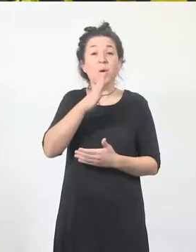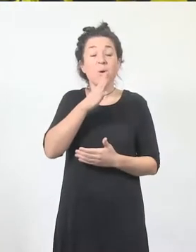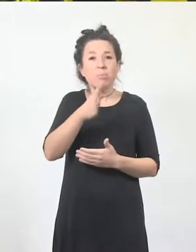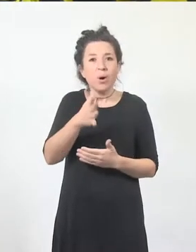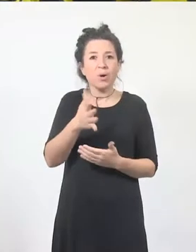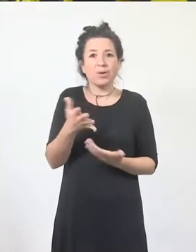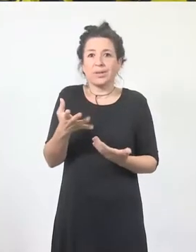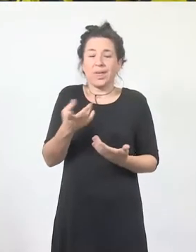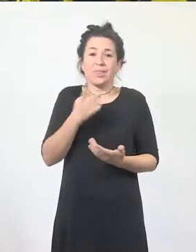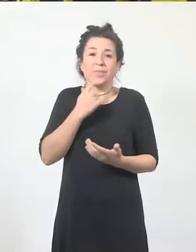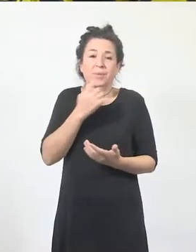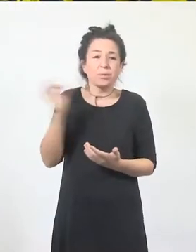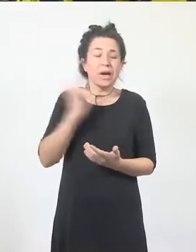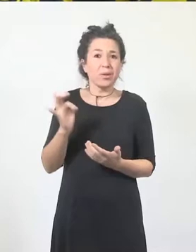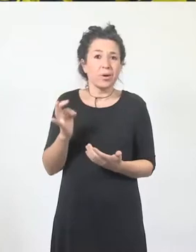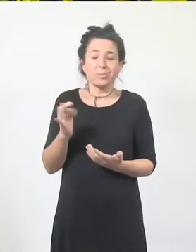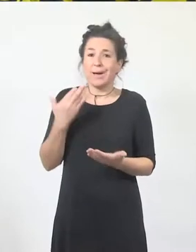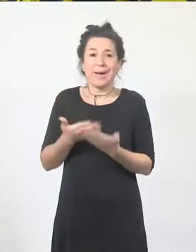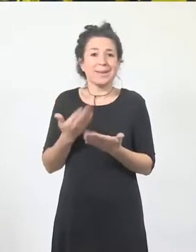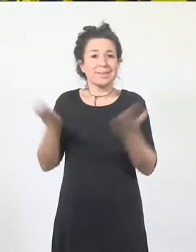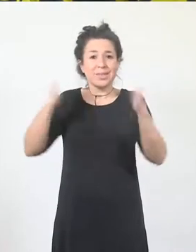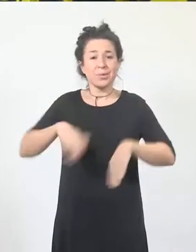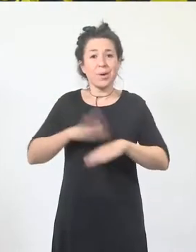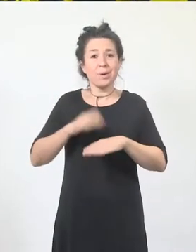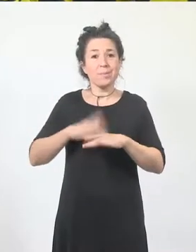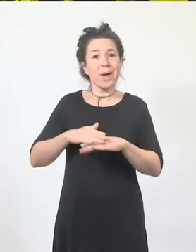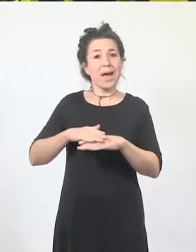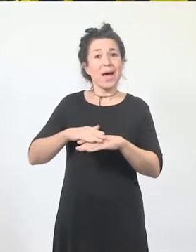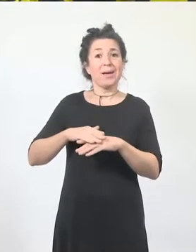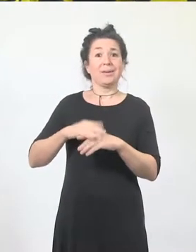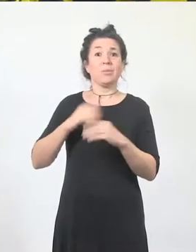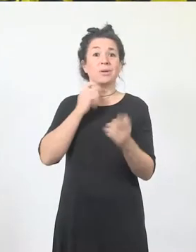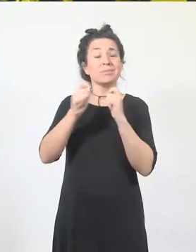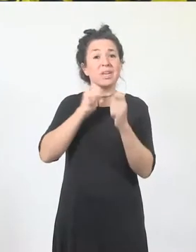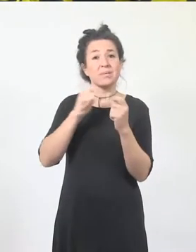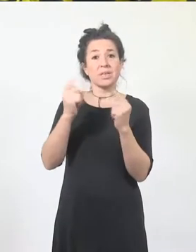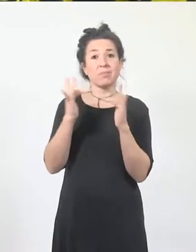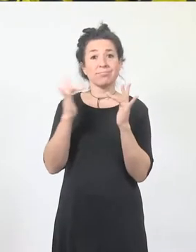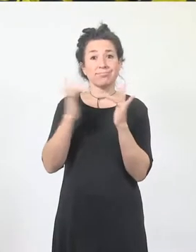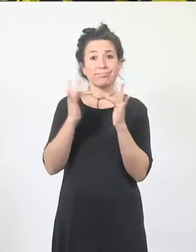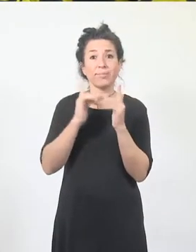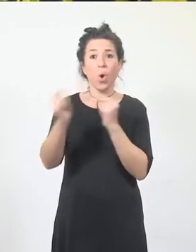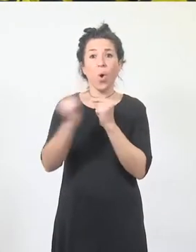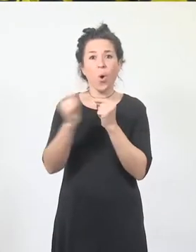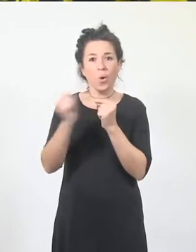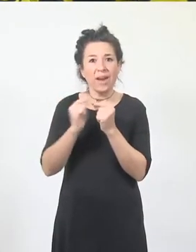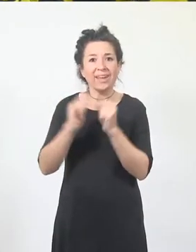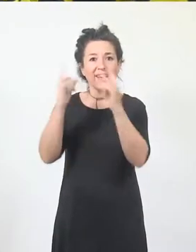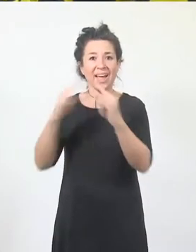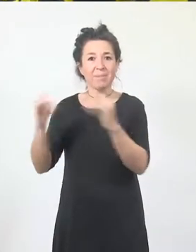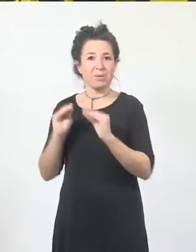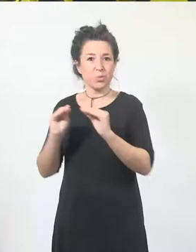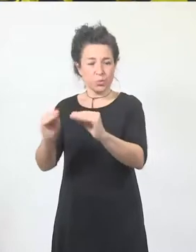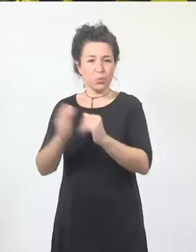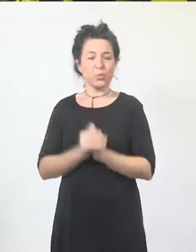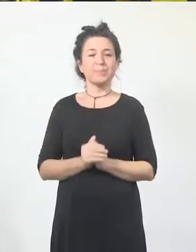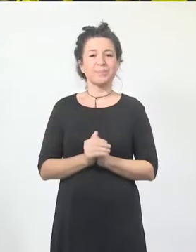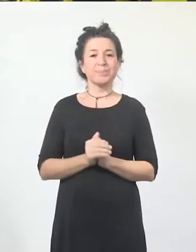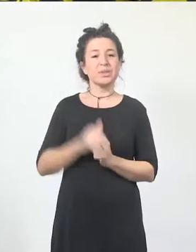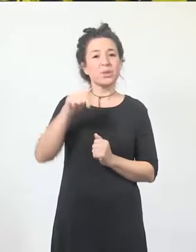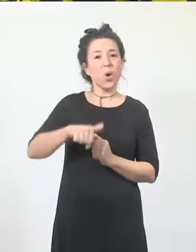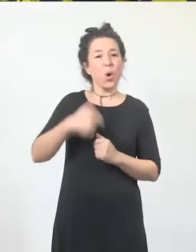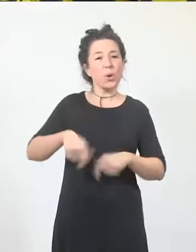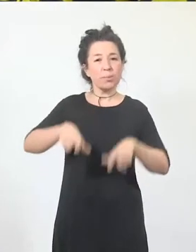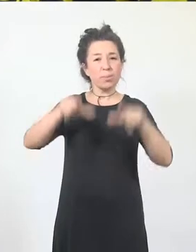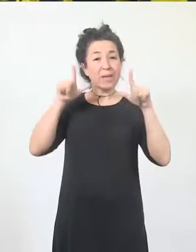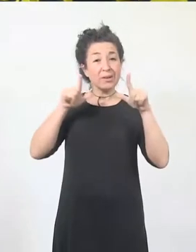poder tenerla online en los campamentos. Sin duda hoy, en esta charla, en esta conferencia, la palabra resistencia, que es protagonista